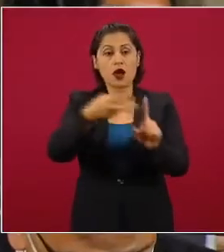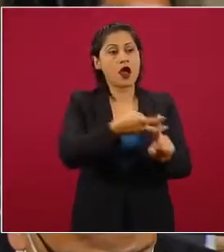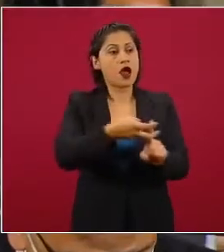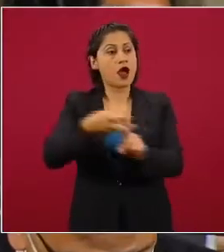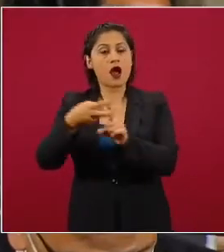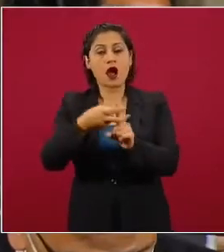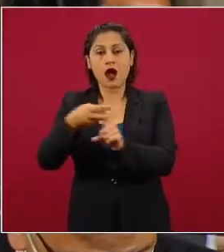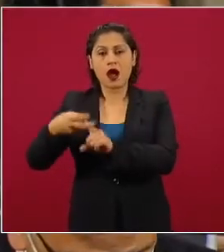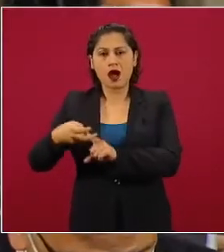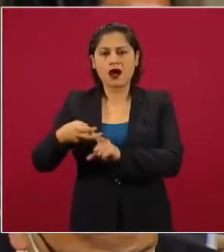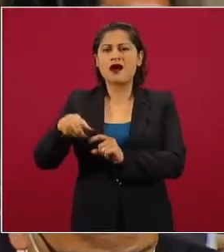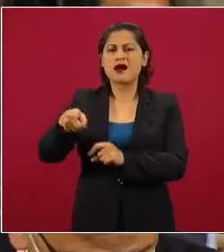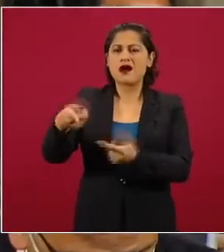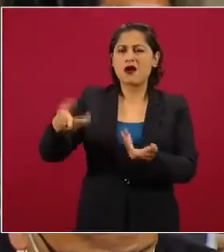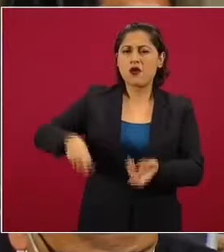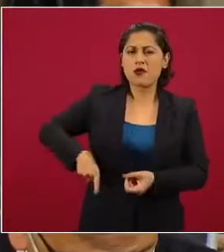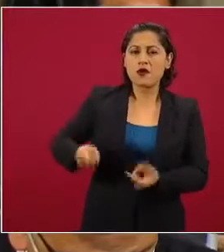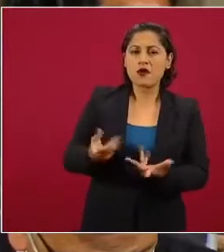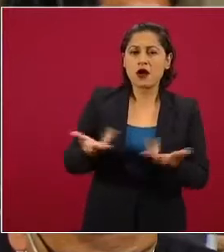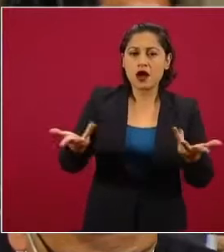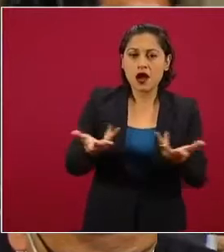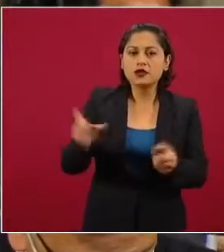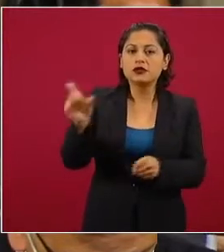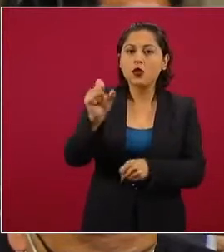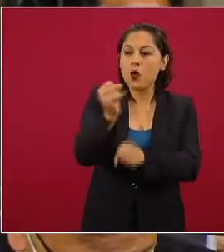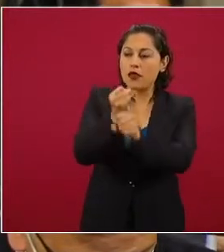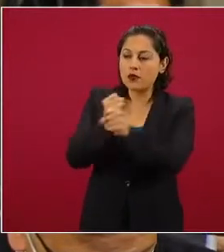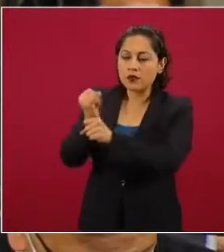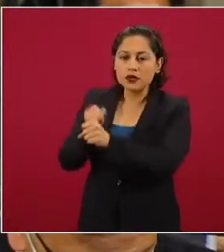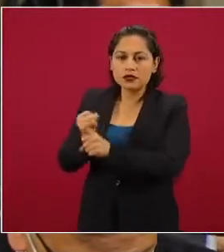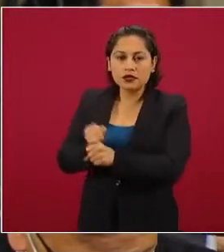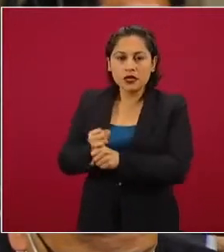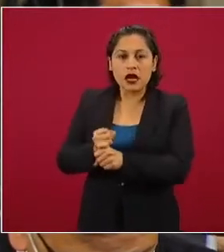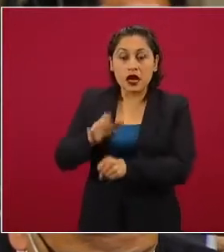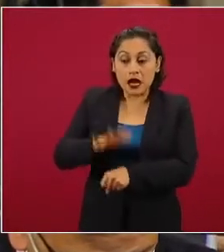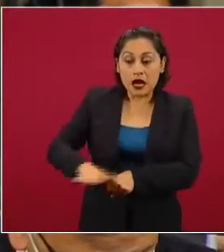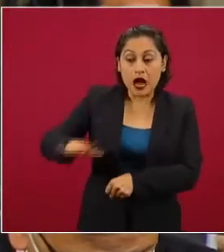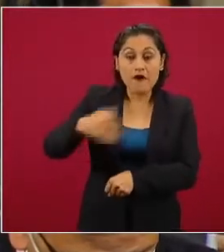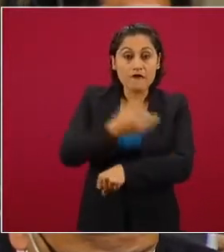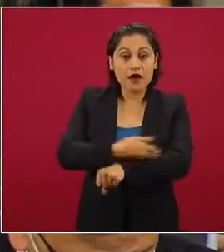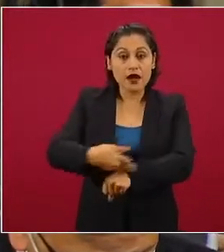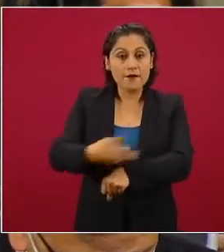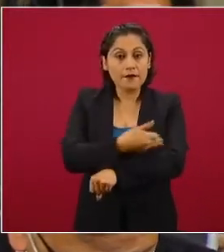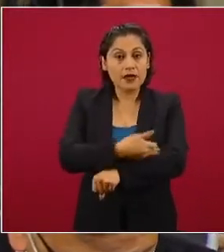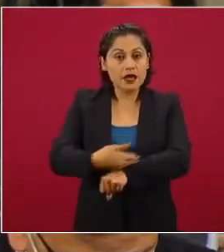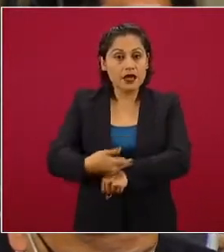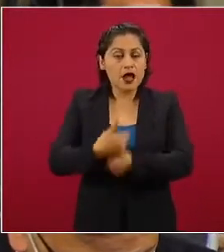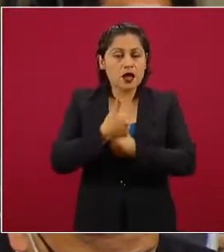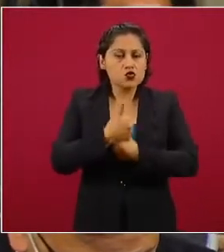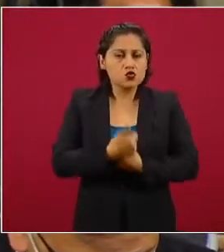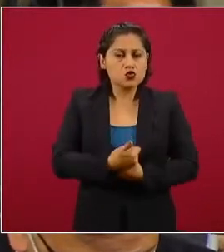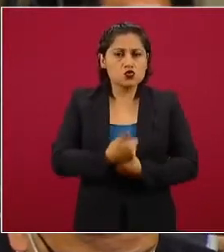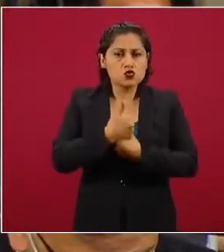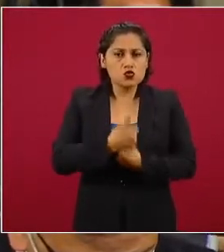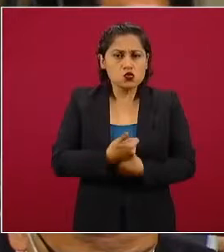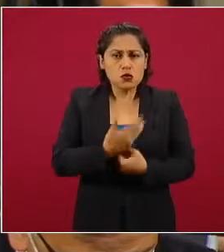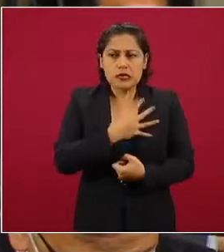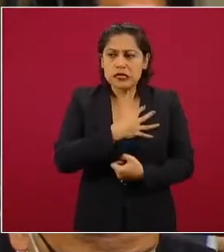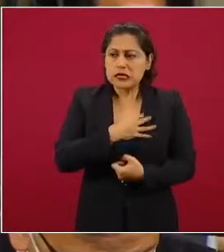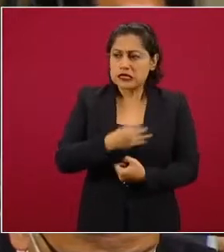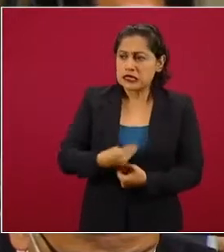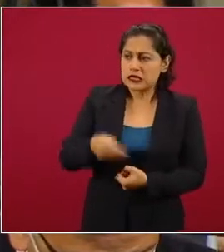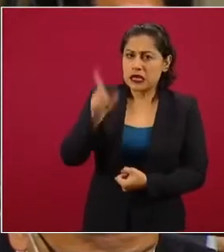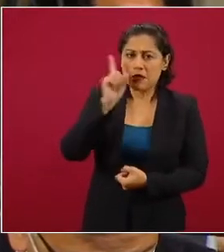investigar? ¿Y cuándo se podría presentar algo? ¿Qué le dice a esas familias, a esas madres que hoy tienen a una hija